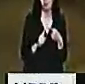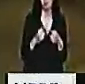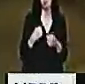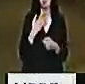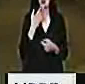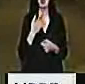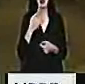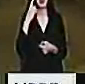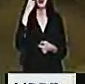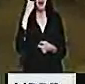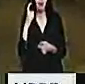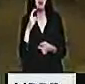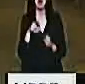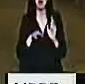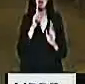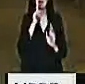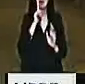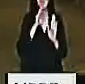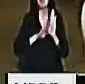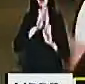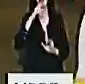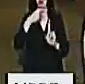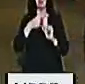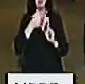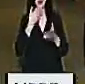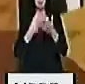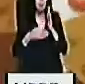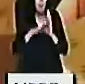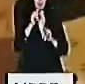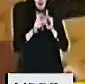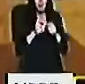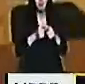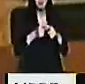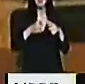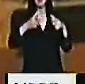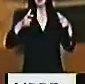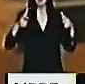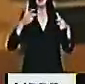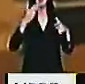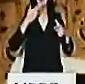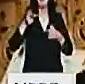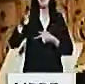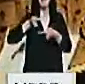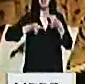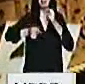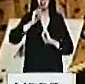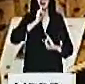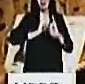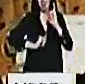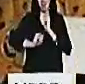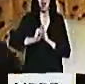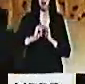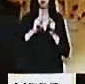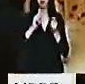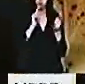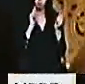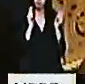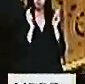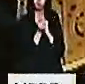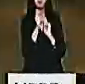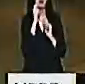es efectiva o tiene un mayor impacto en la medida en que más personas se sumen. Y el e-commerce, o la venta digital, en el fondo, se transformó